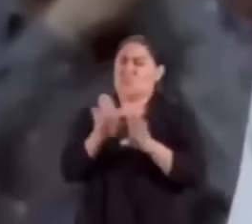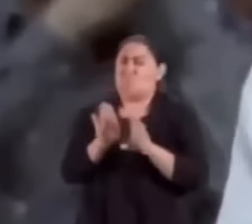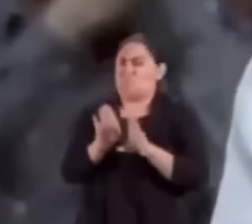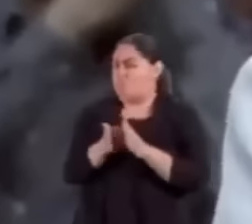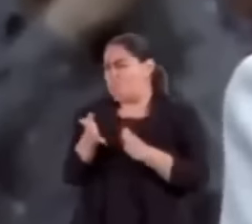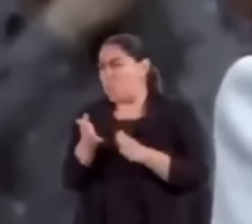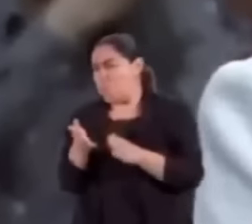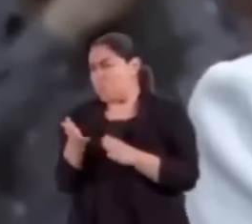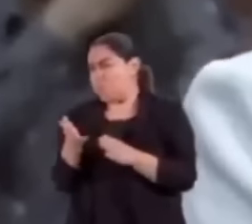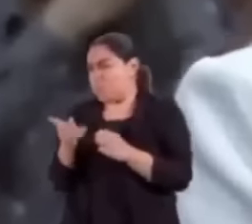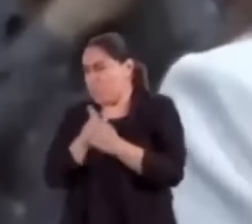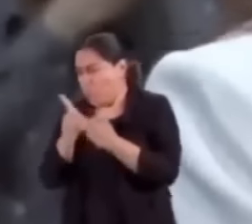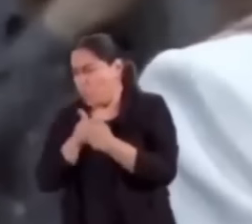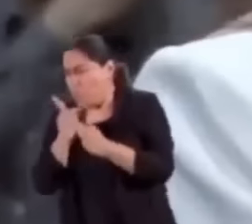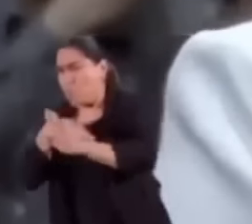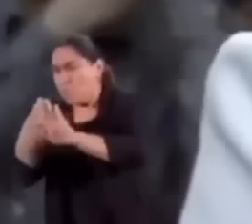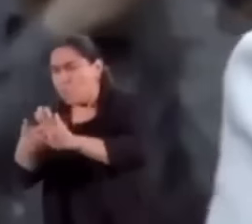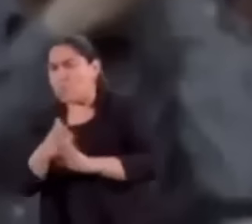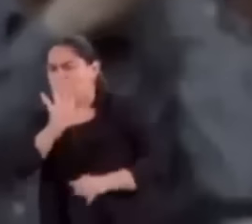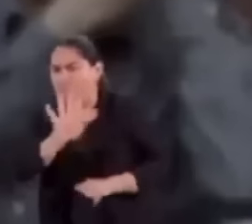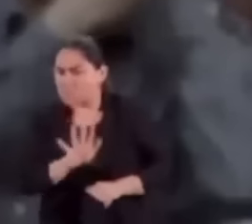de retroactividad en su contra.